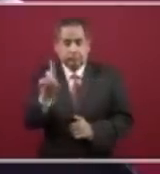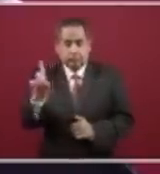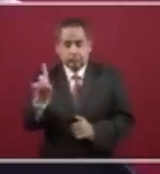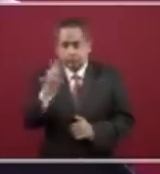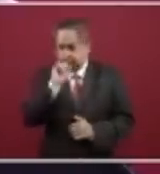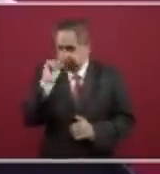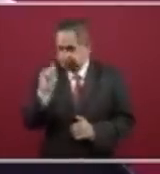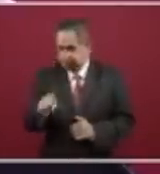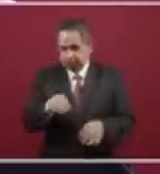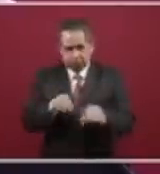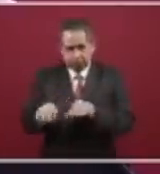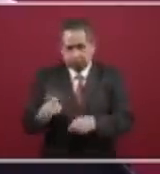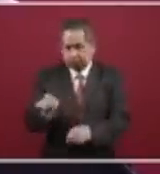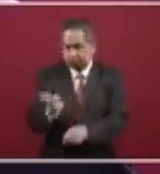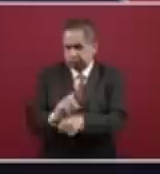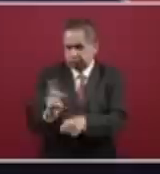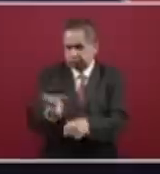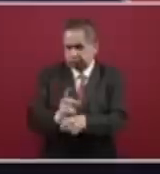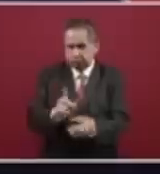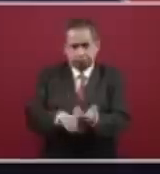todos los días